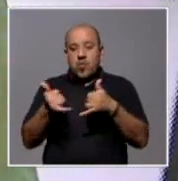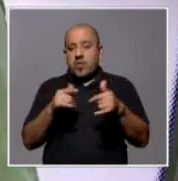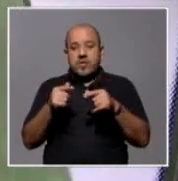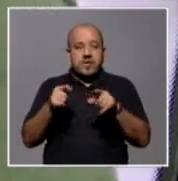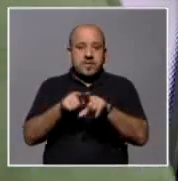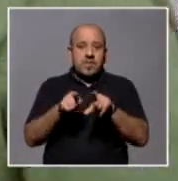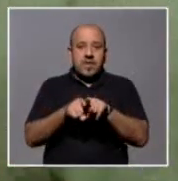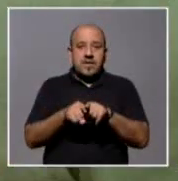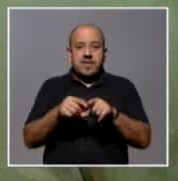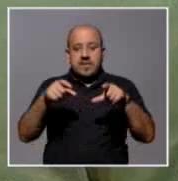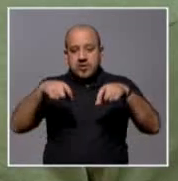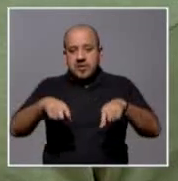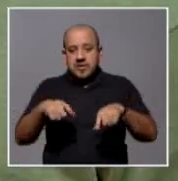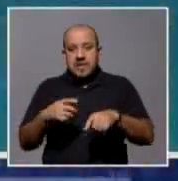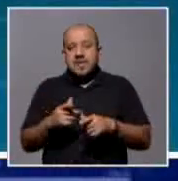pasa lo mismo.